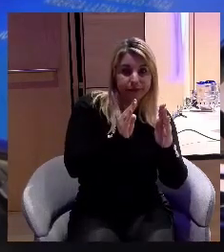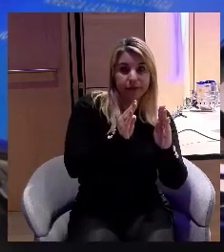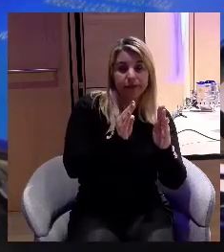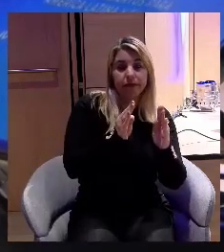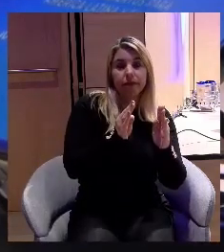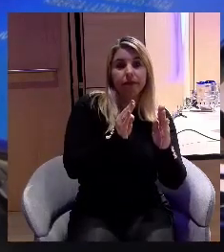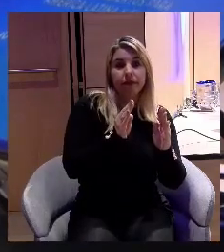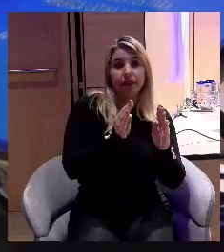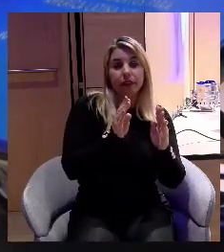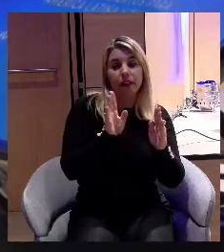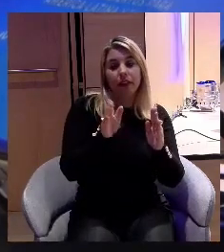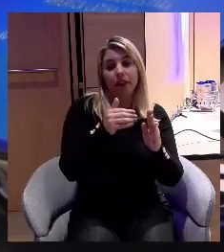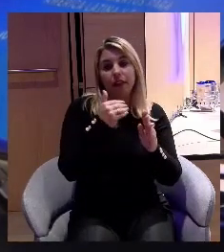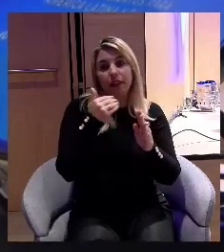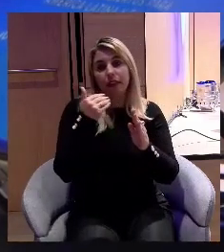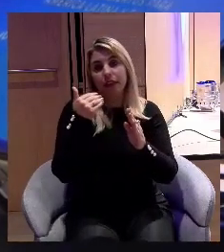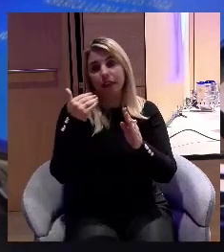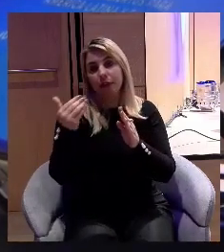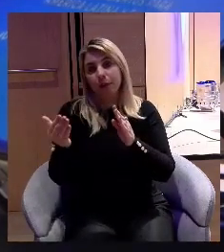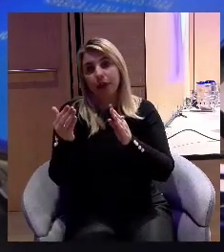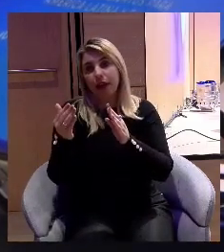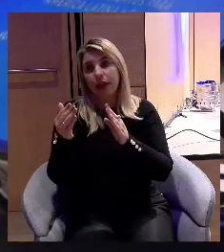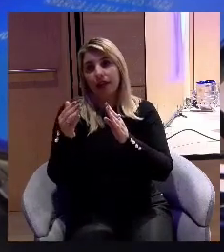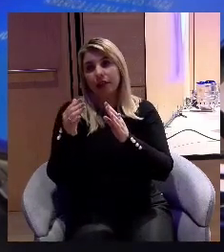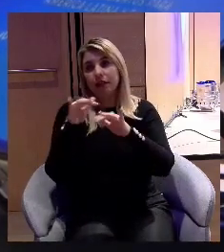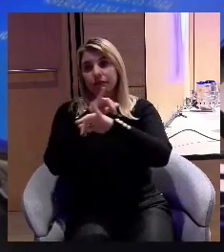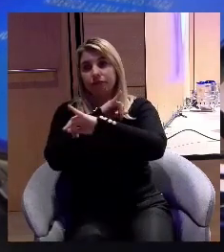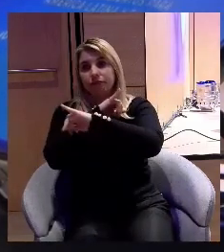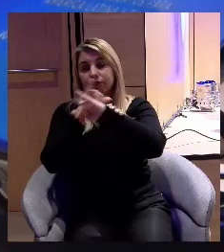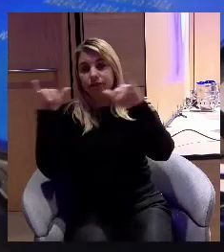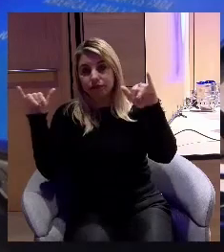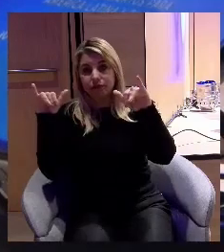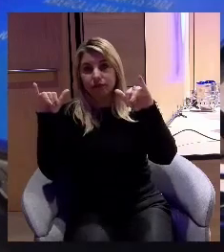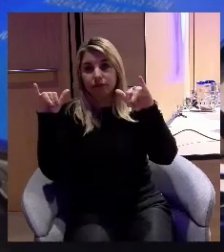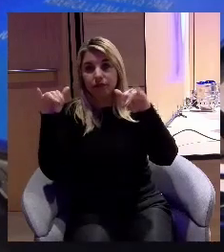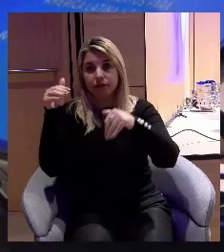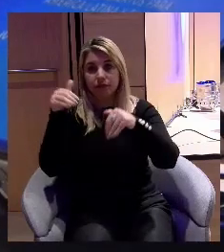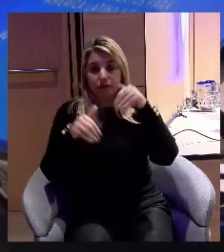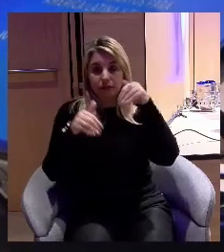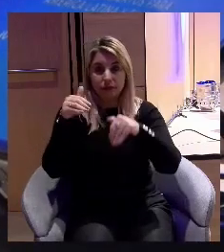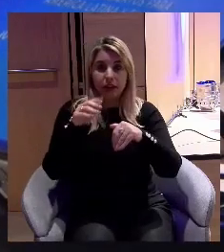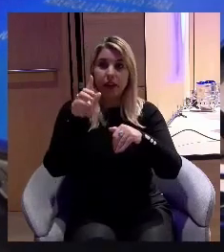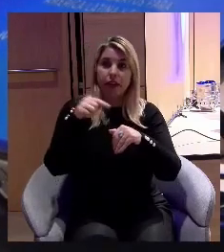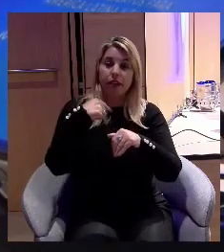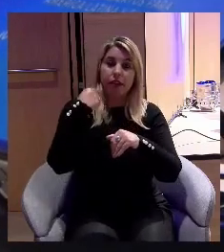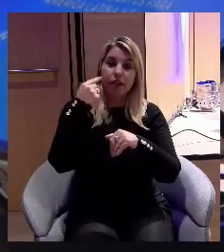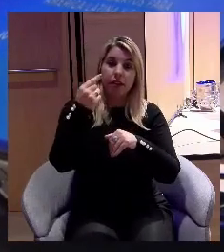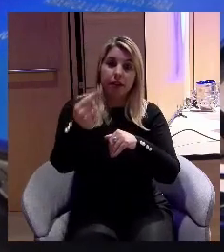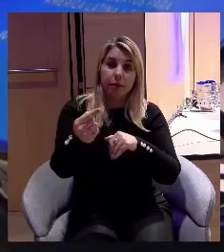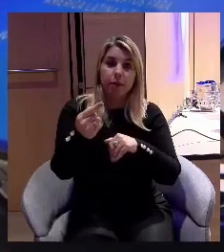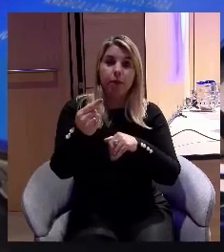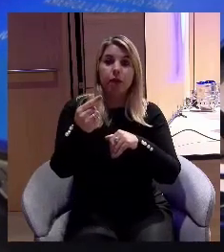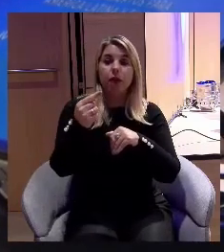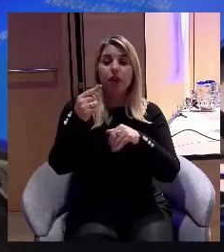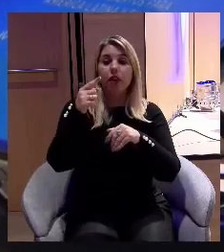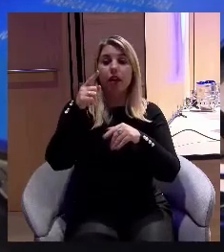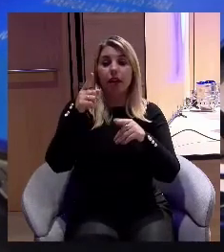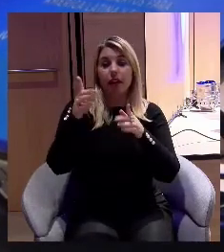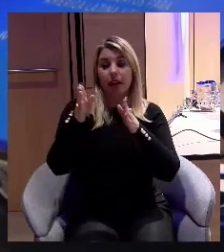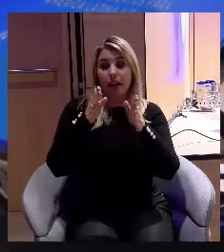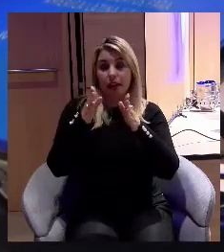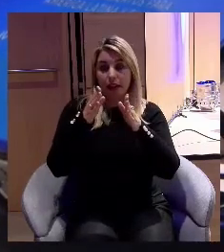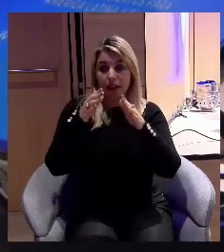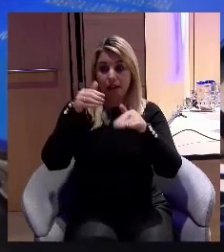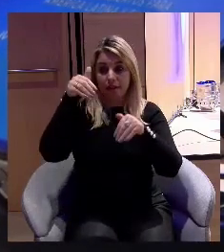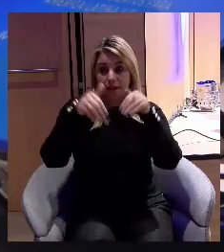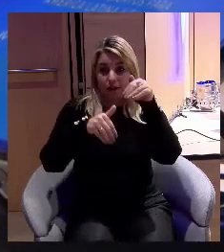y después a la hora de comunicar en la campaña y después en la primera instancia de votación fallamos a